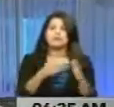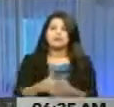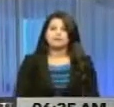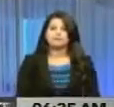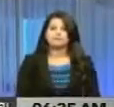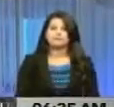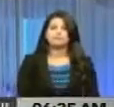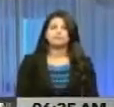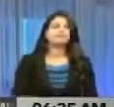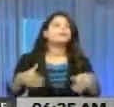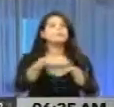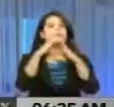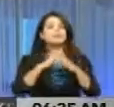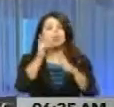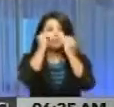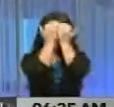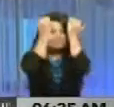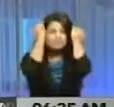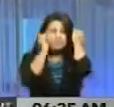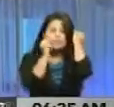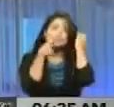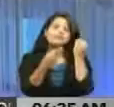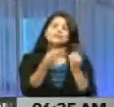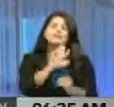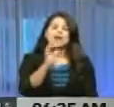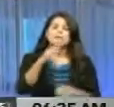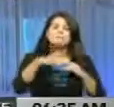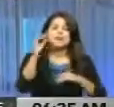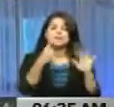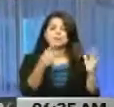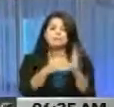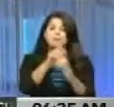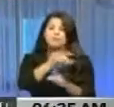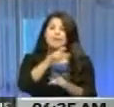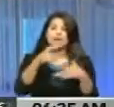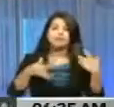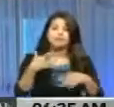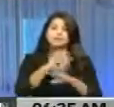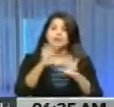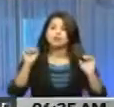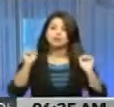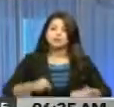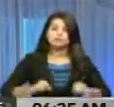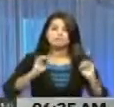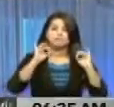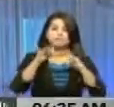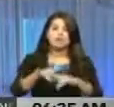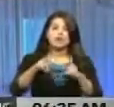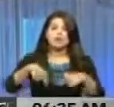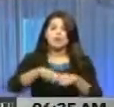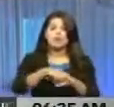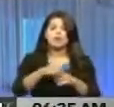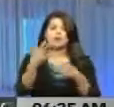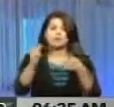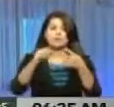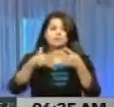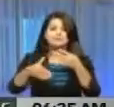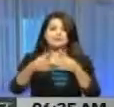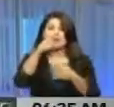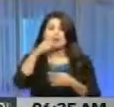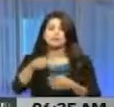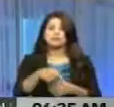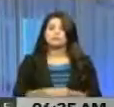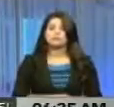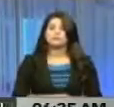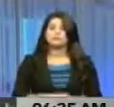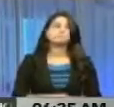El ministro Ñáñez adelantó que más de 6.000 actividades se van a realizar en lo que queda del cuatrimestre de este año.